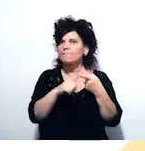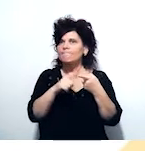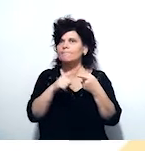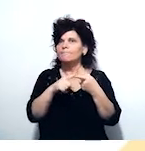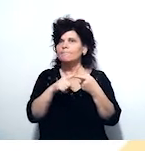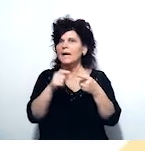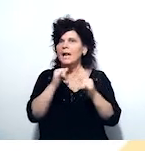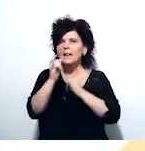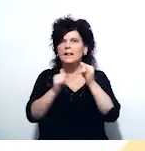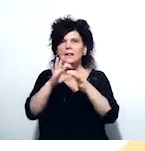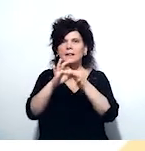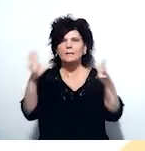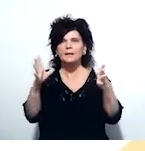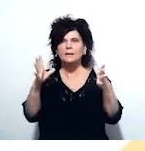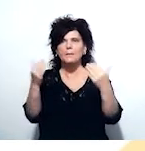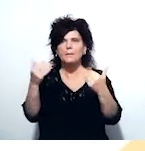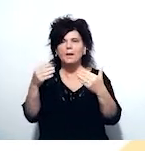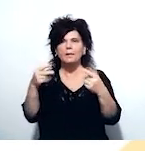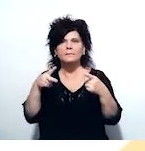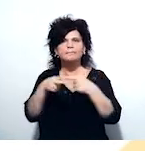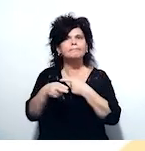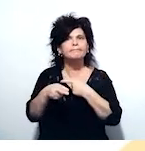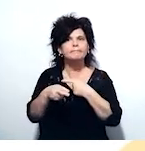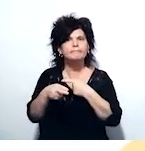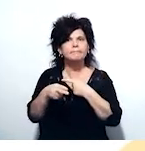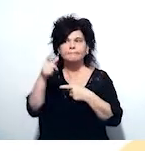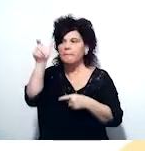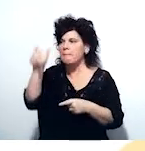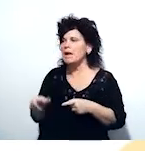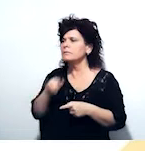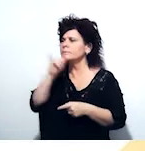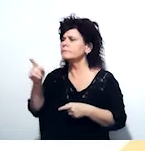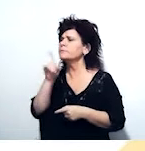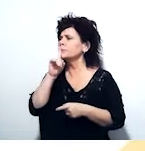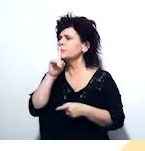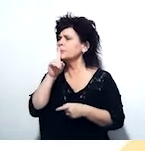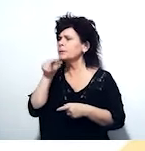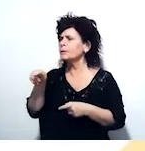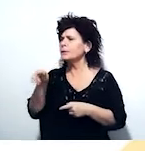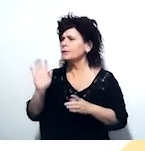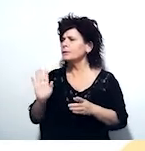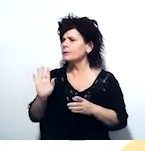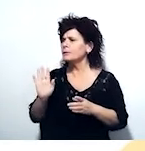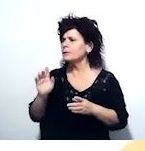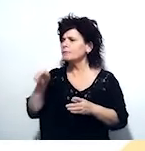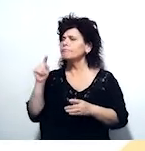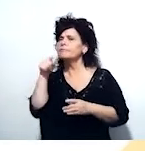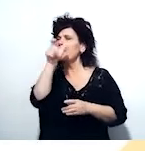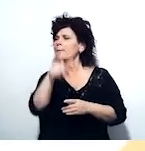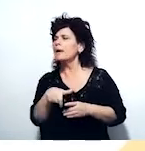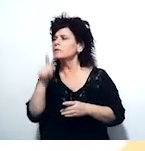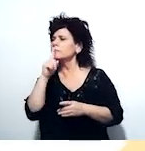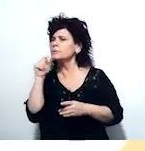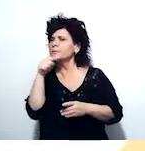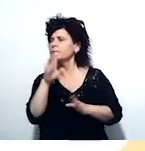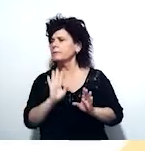libertad de expresión. Si alguien le dicen a alguien que no hable de tal manera de alguien. Por